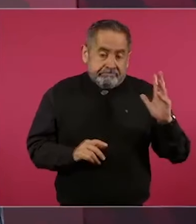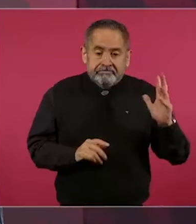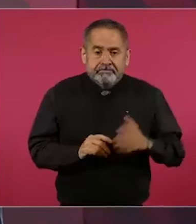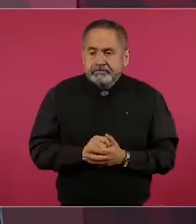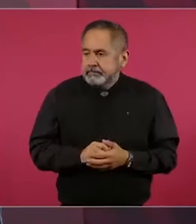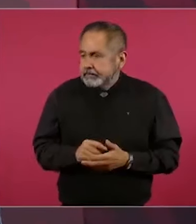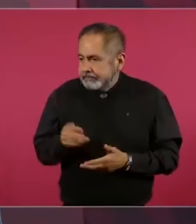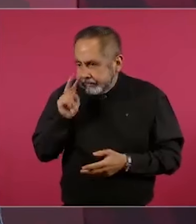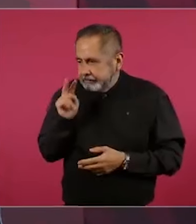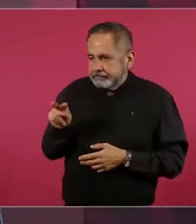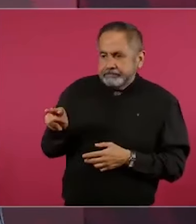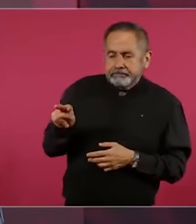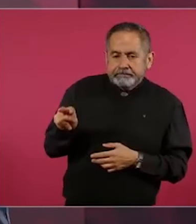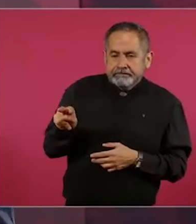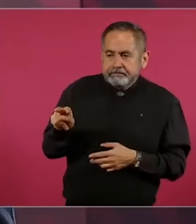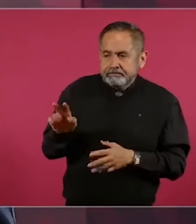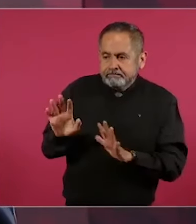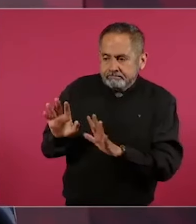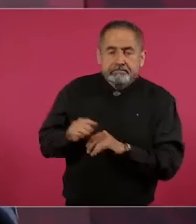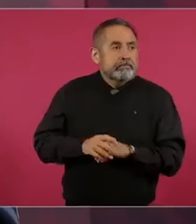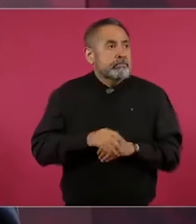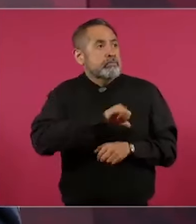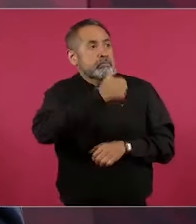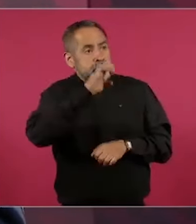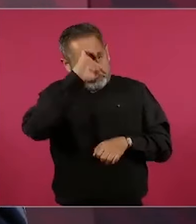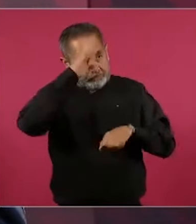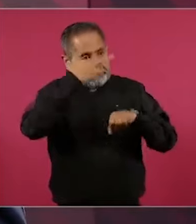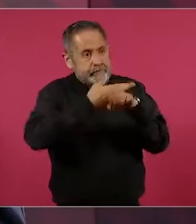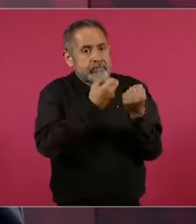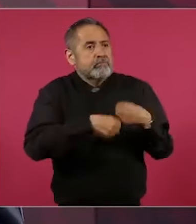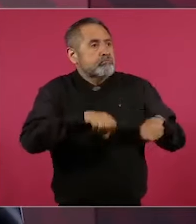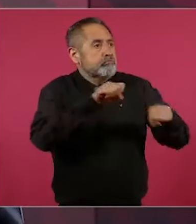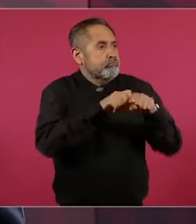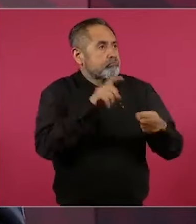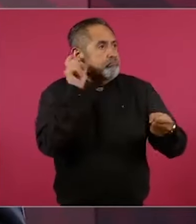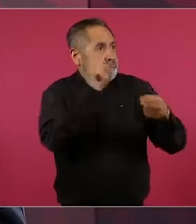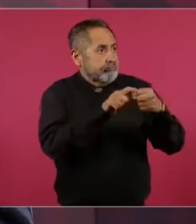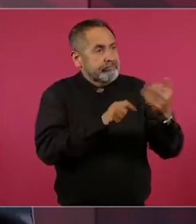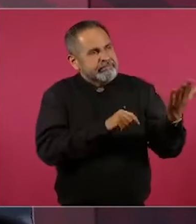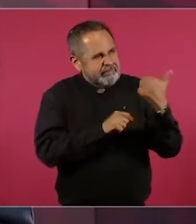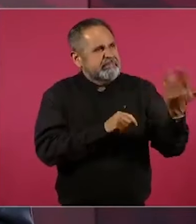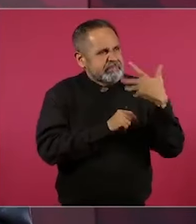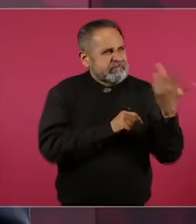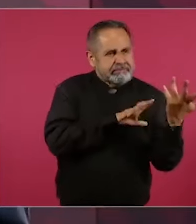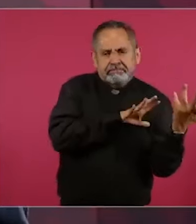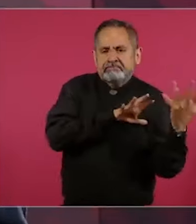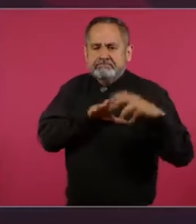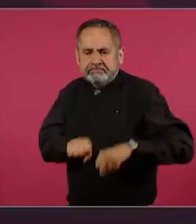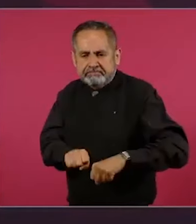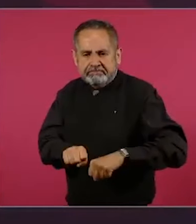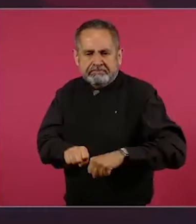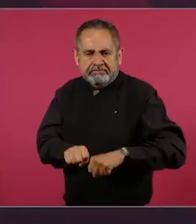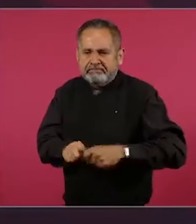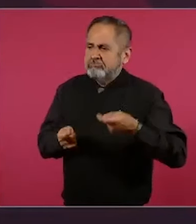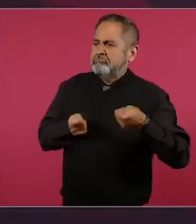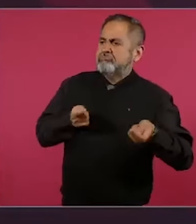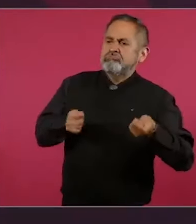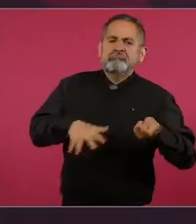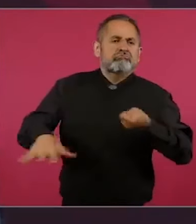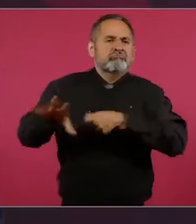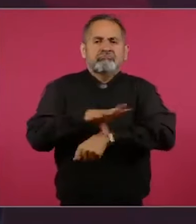darle entrada a nuestros socios extranjeros para que ellos manejen la